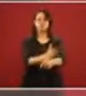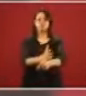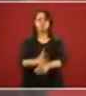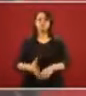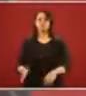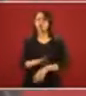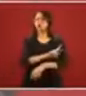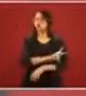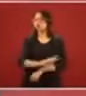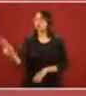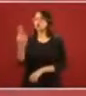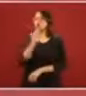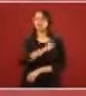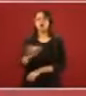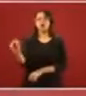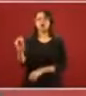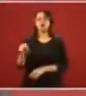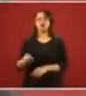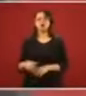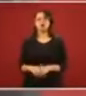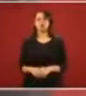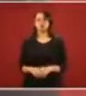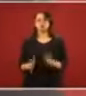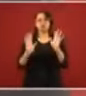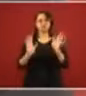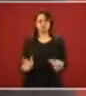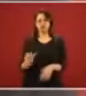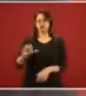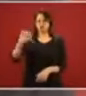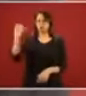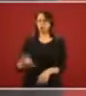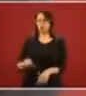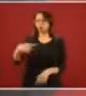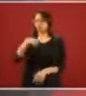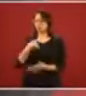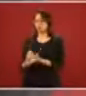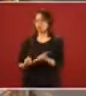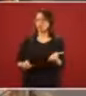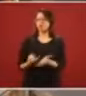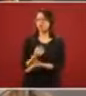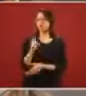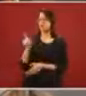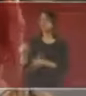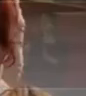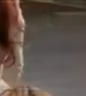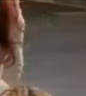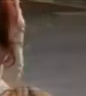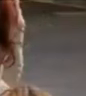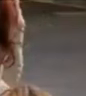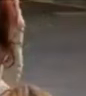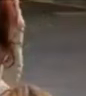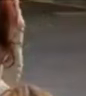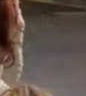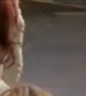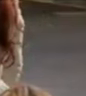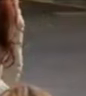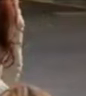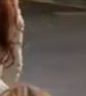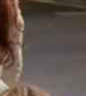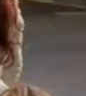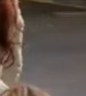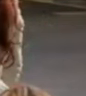rasa. Es decir, ya, porque una revista hace una investigación